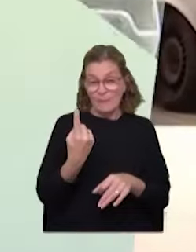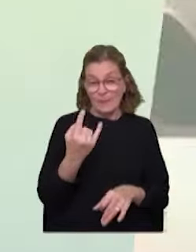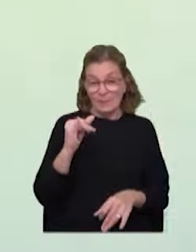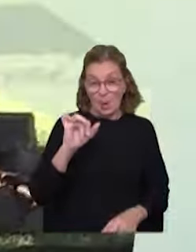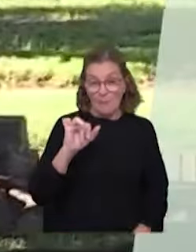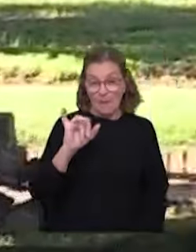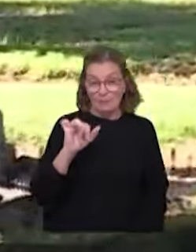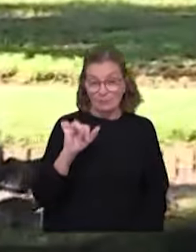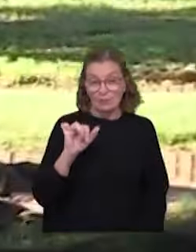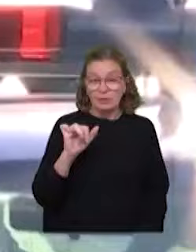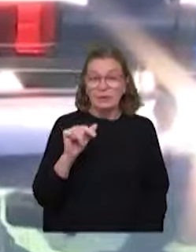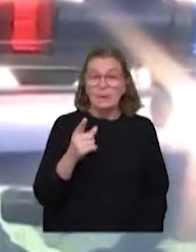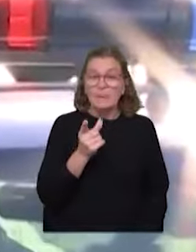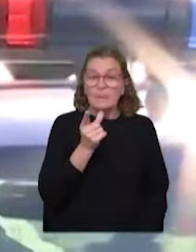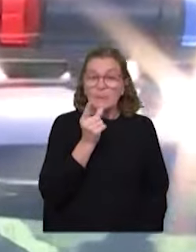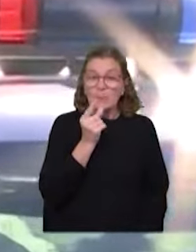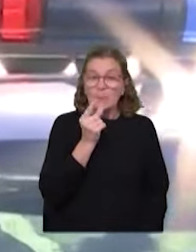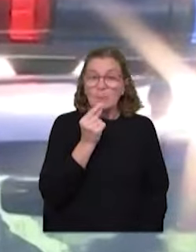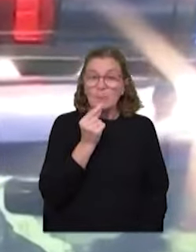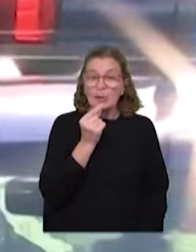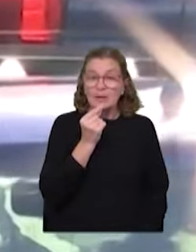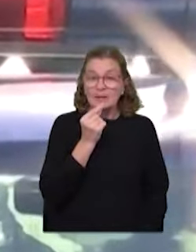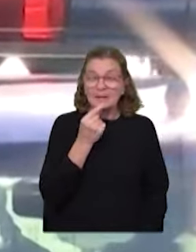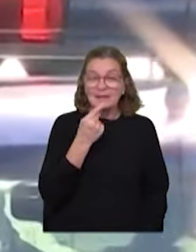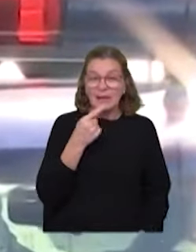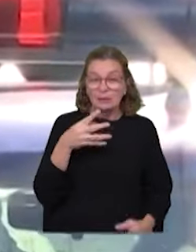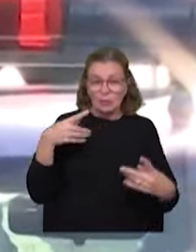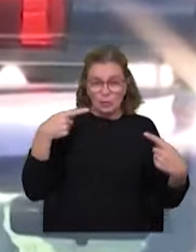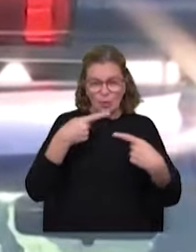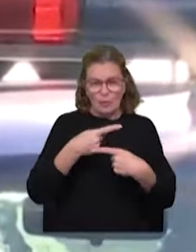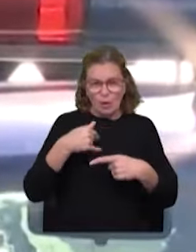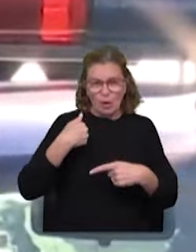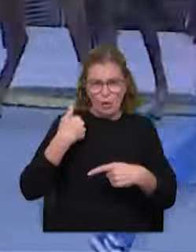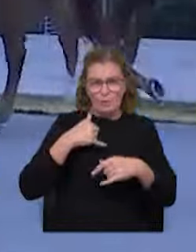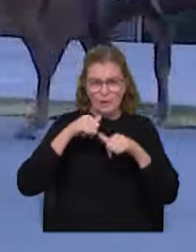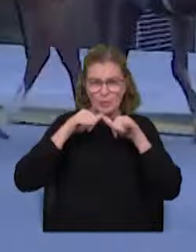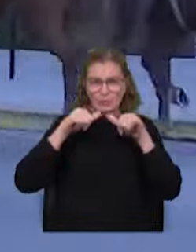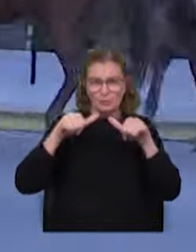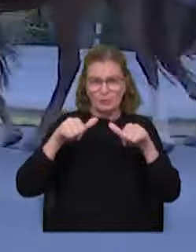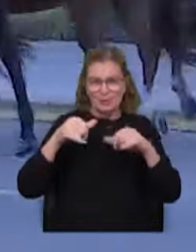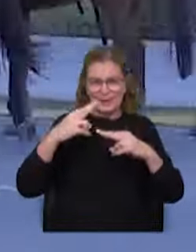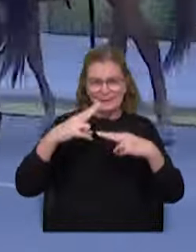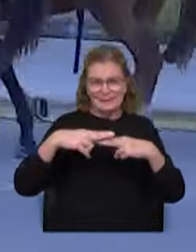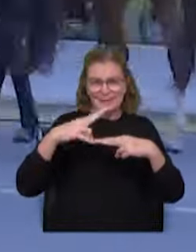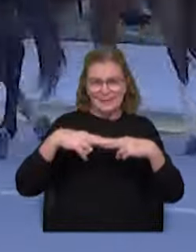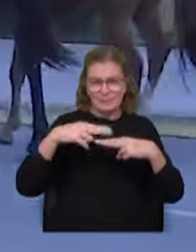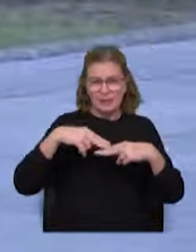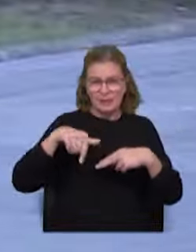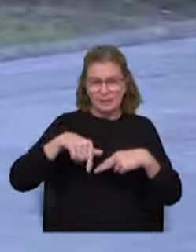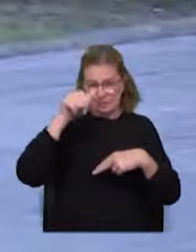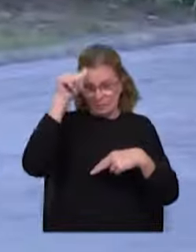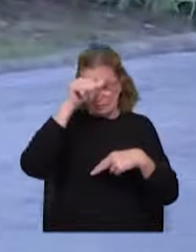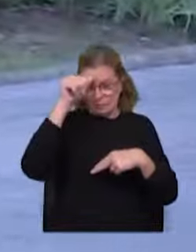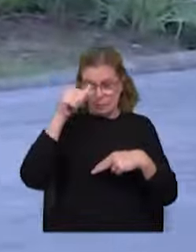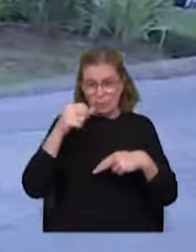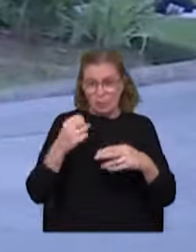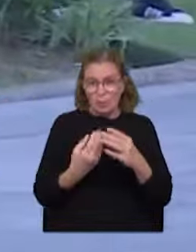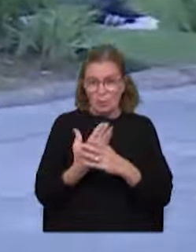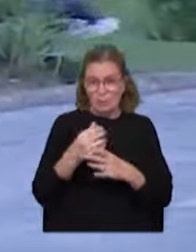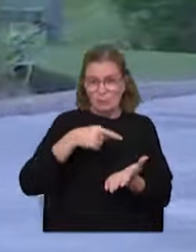mayo la policía intervino en una pelea entre bandas de jóvenes promocionadas desde las redes sociales para este domingo en el nuevo centro